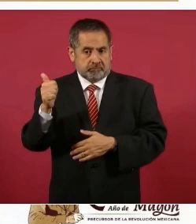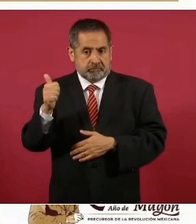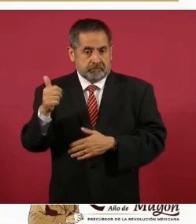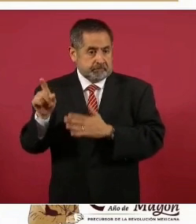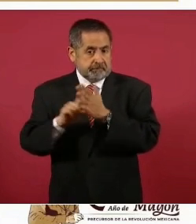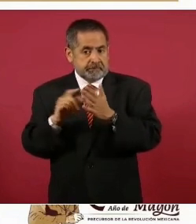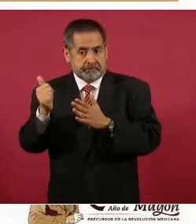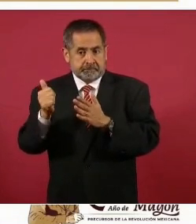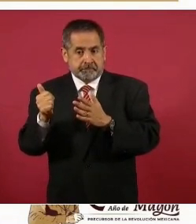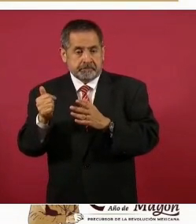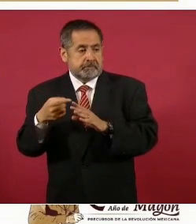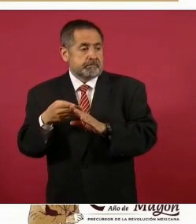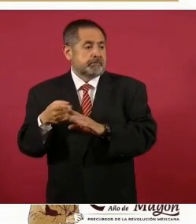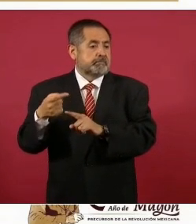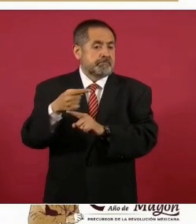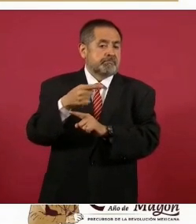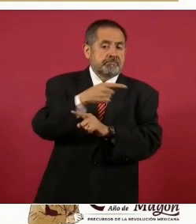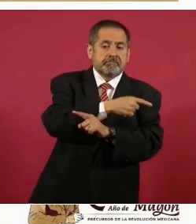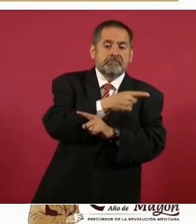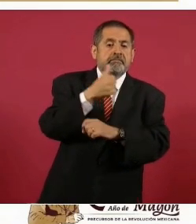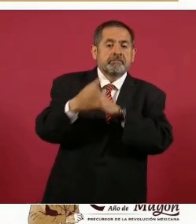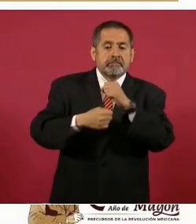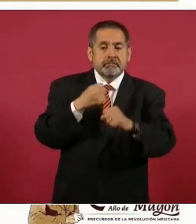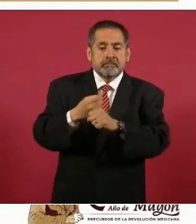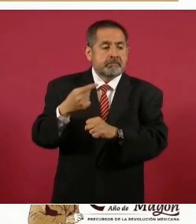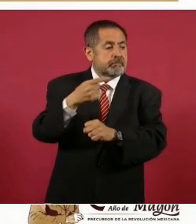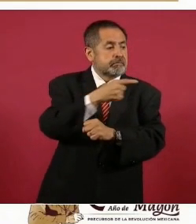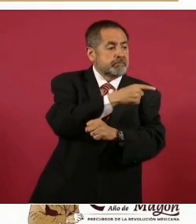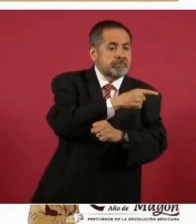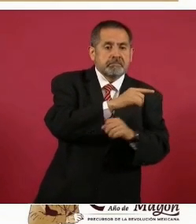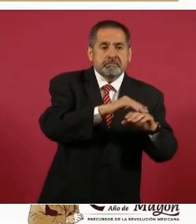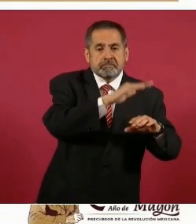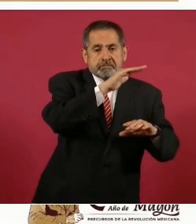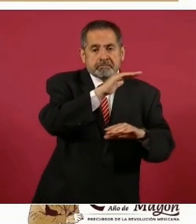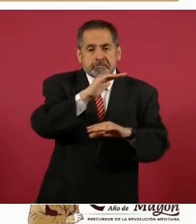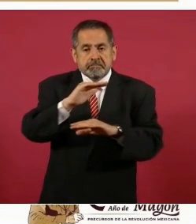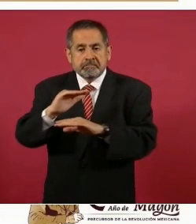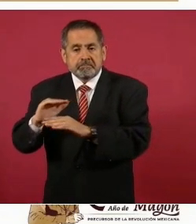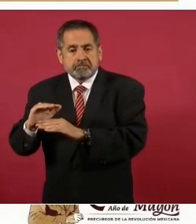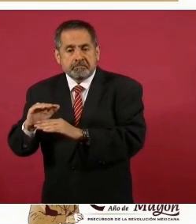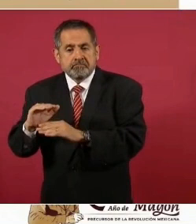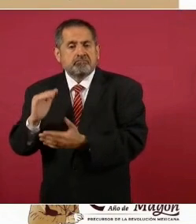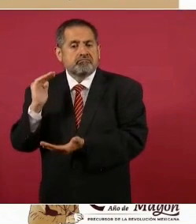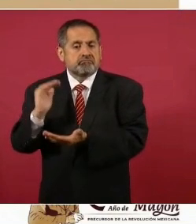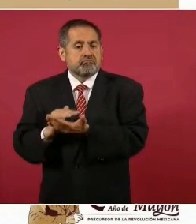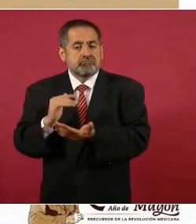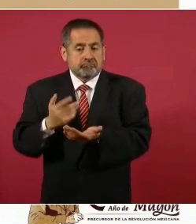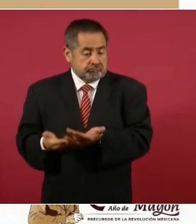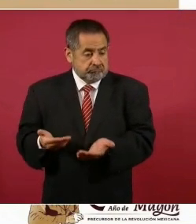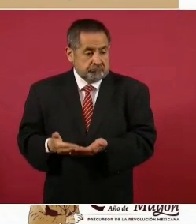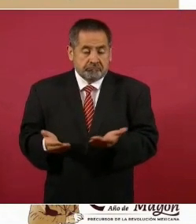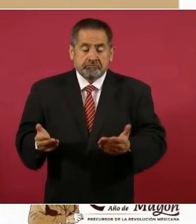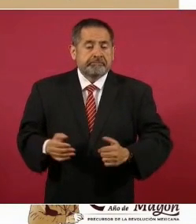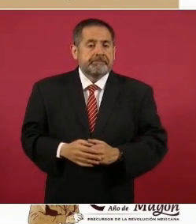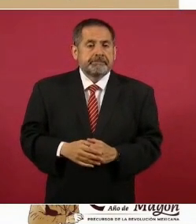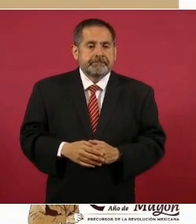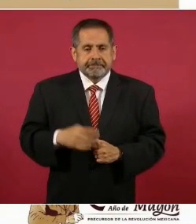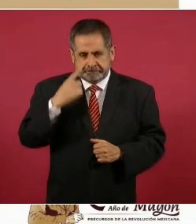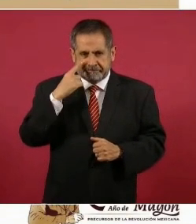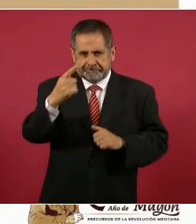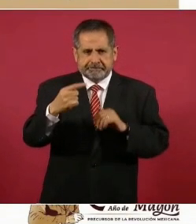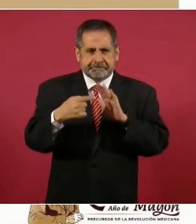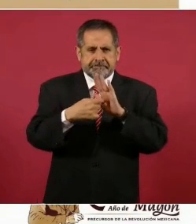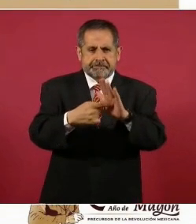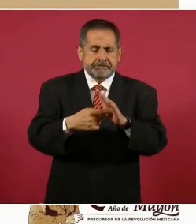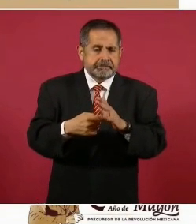desde hace cinco años en materia de este delito adelante Aquí tenemos los